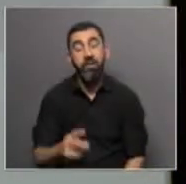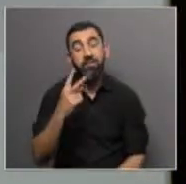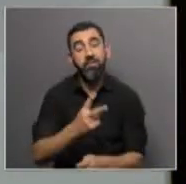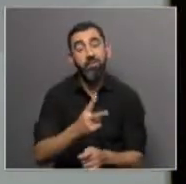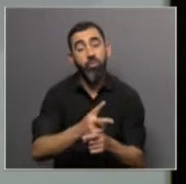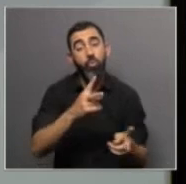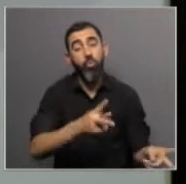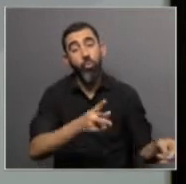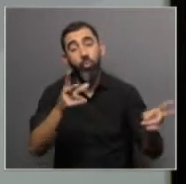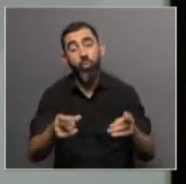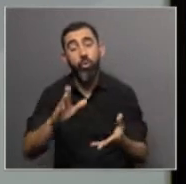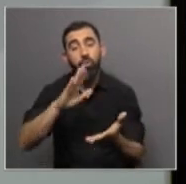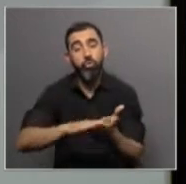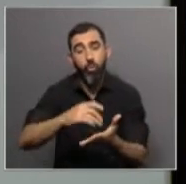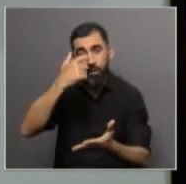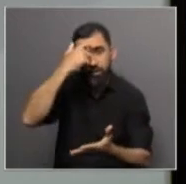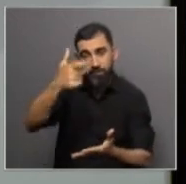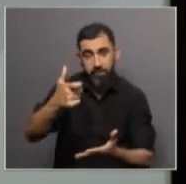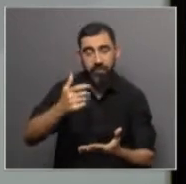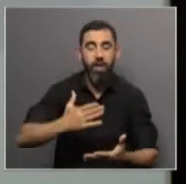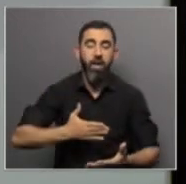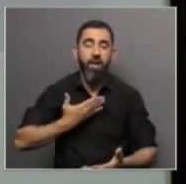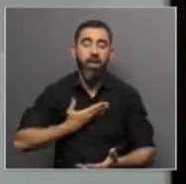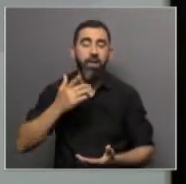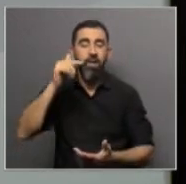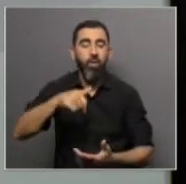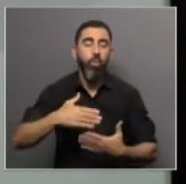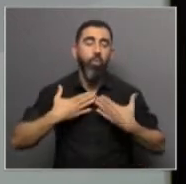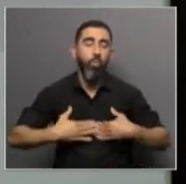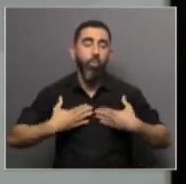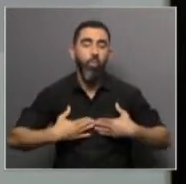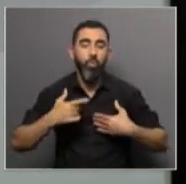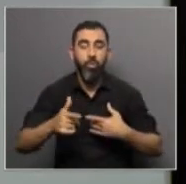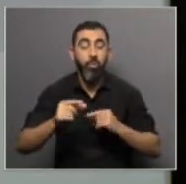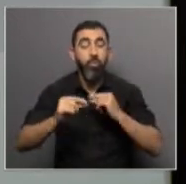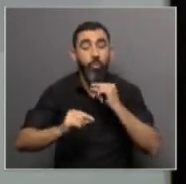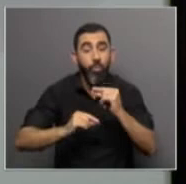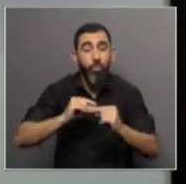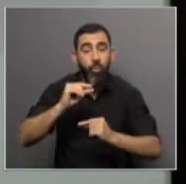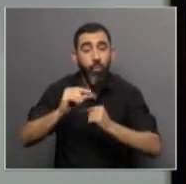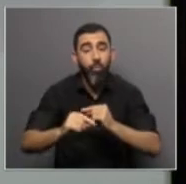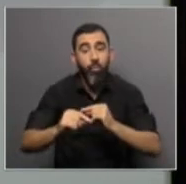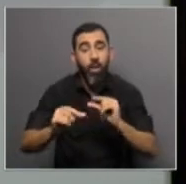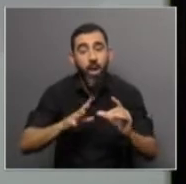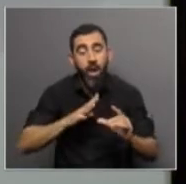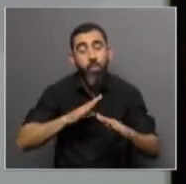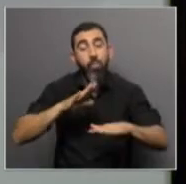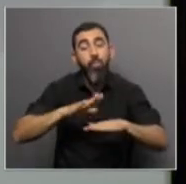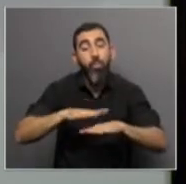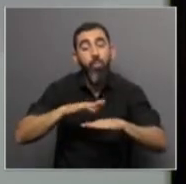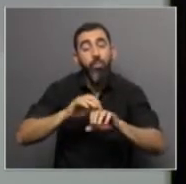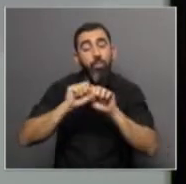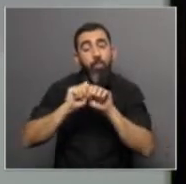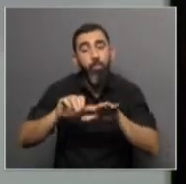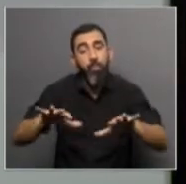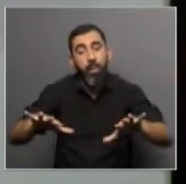Segundo segmento de Sobre Ciencia y la alegría, la verdad, el placer de ir transitando hacia un estado de pandemia